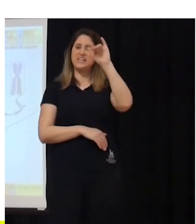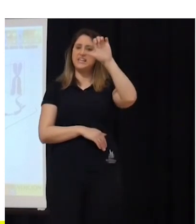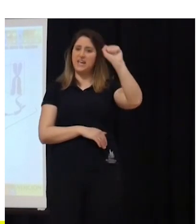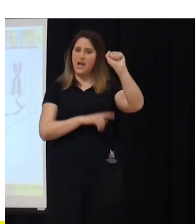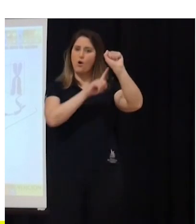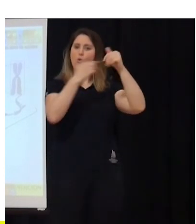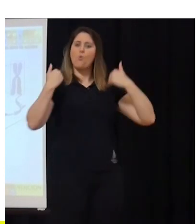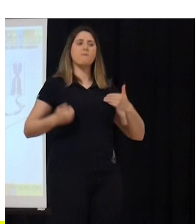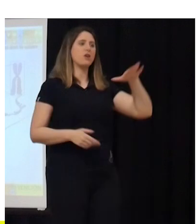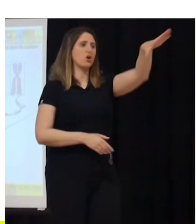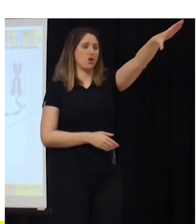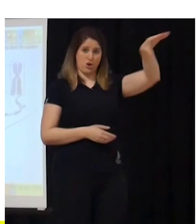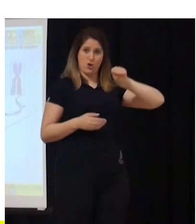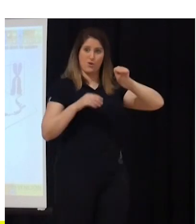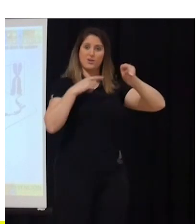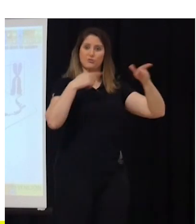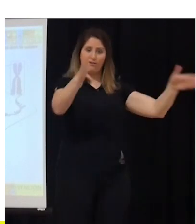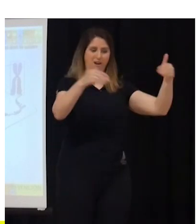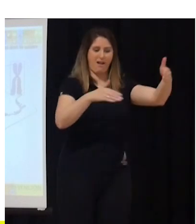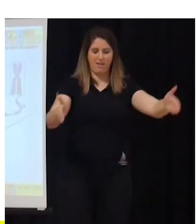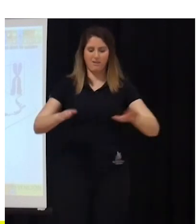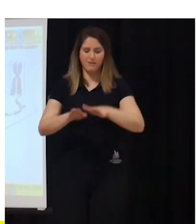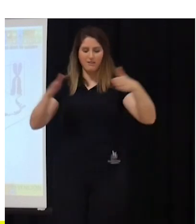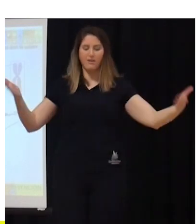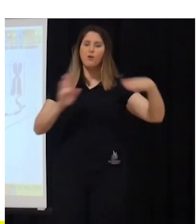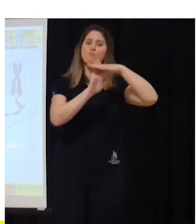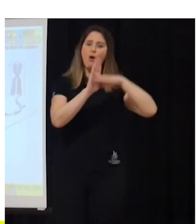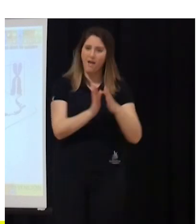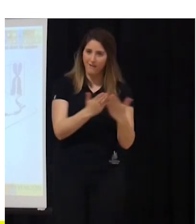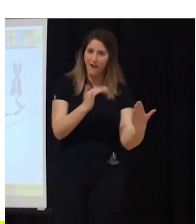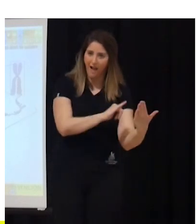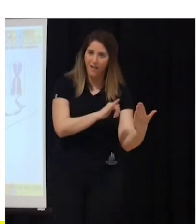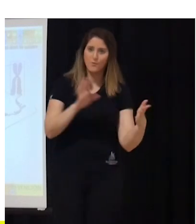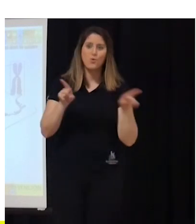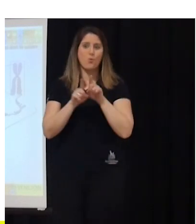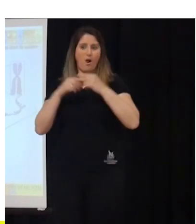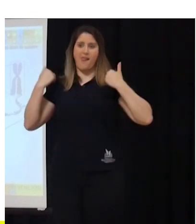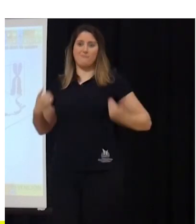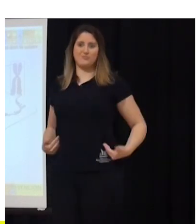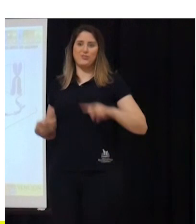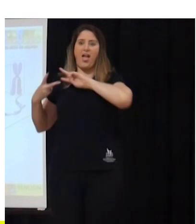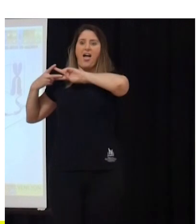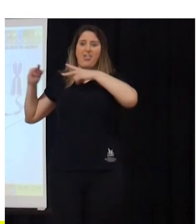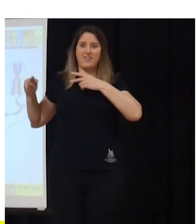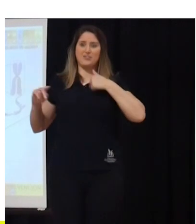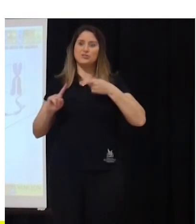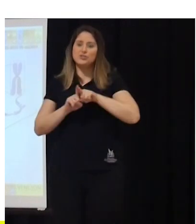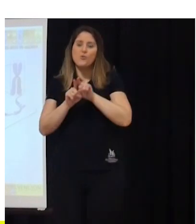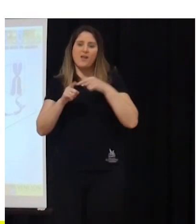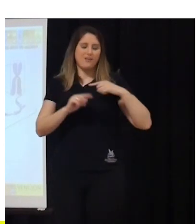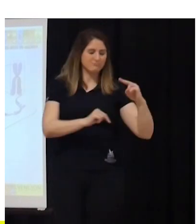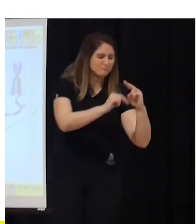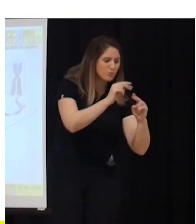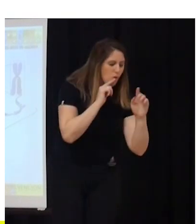un kit, el libro de instrucciones sería ese. Y tendríamos que ir montando cada uno de esos palitos